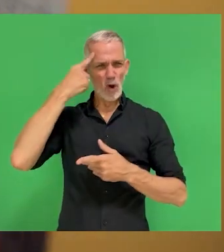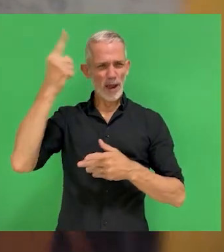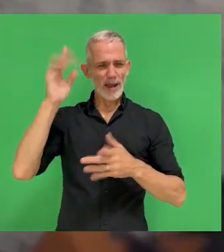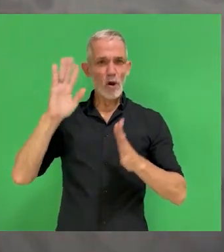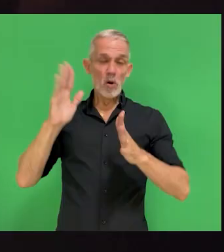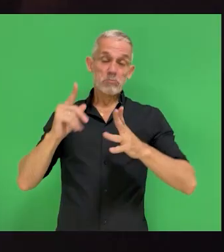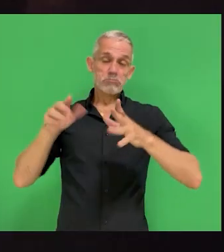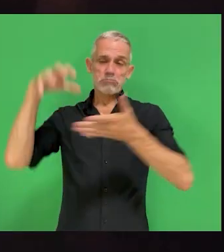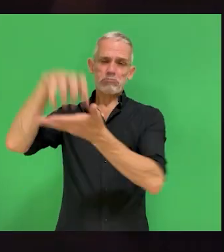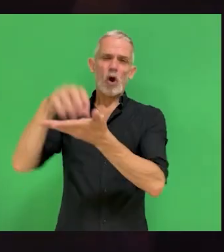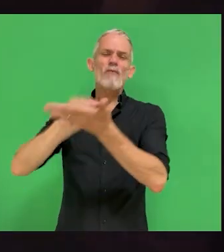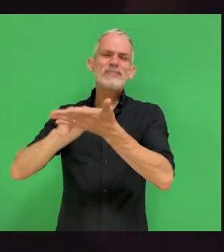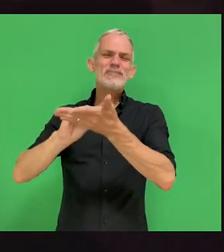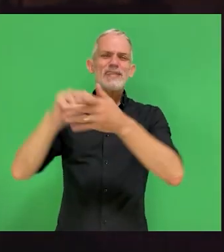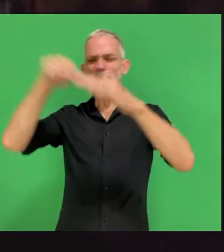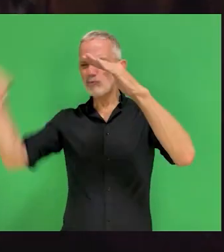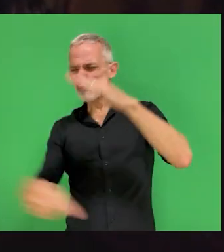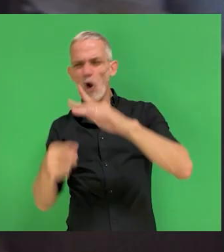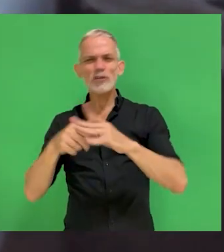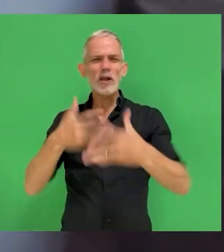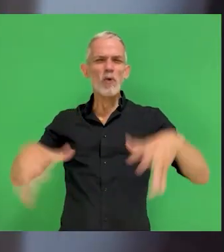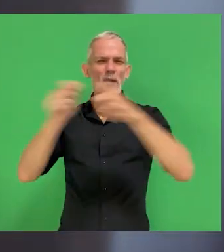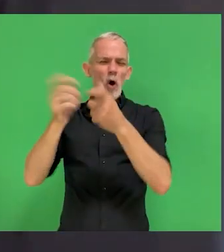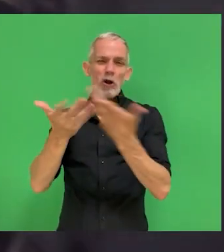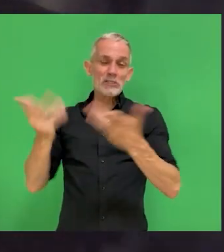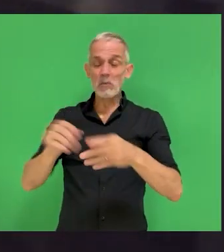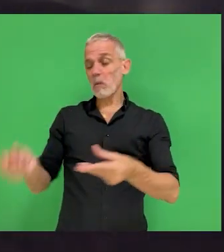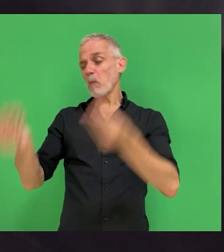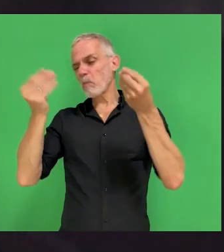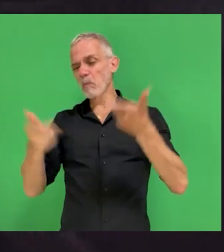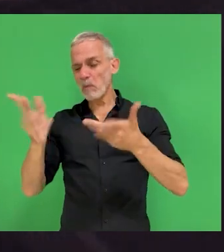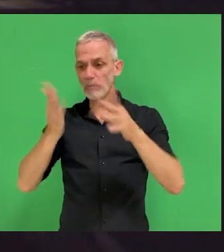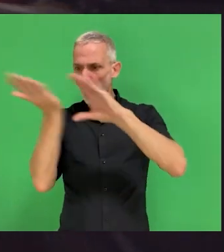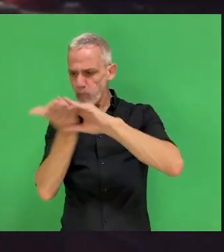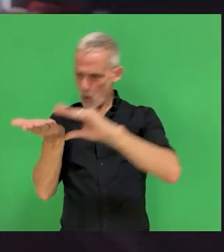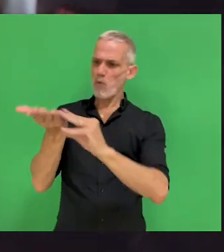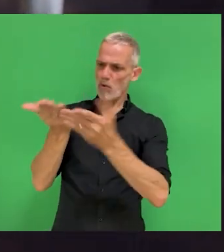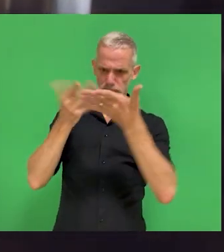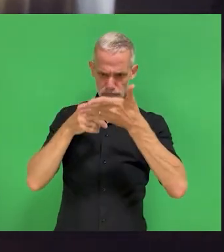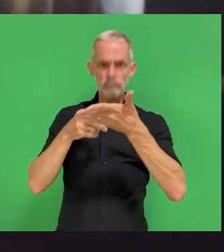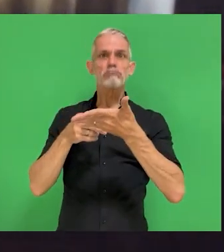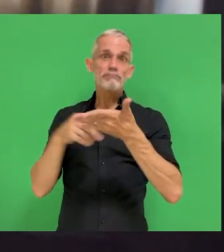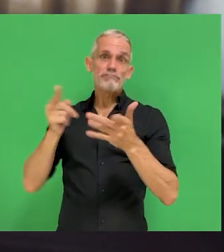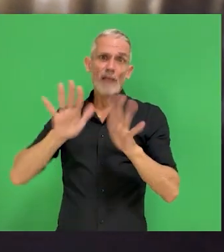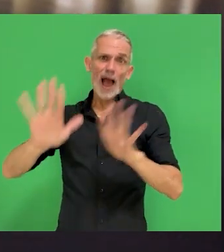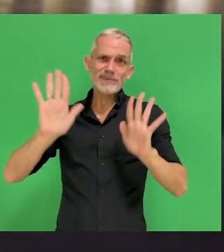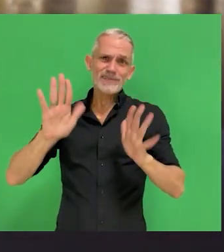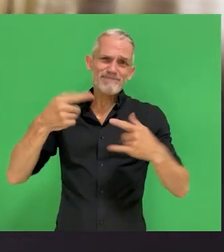una dependencia en un sótano, una bolsa, alguien lo mira así y hay un archivo. Cosas que